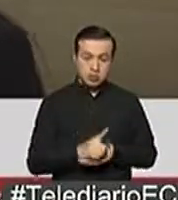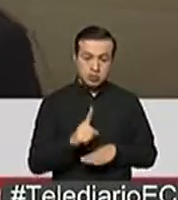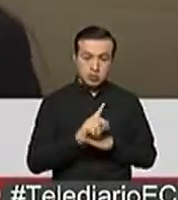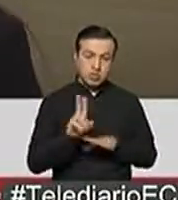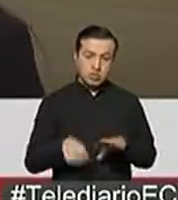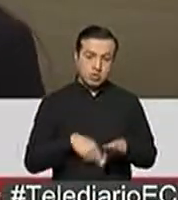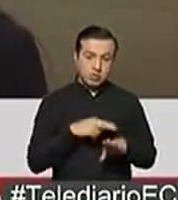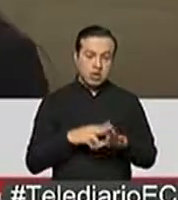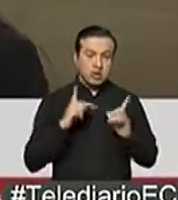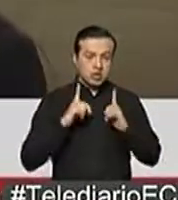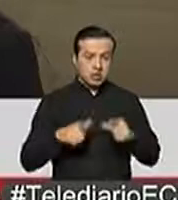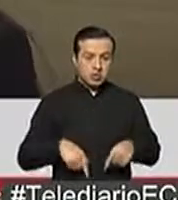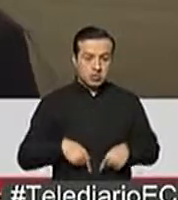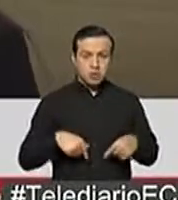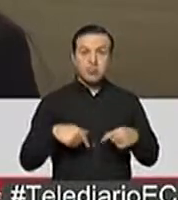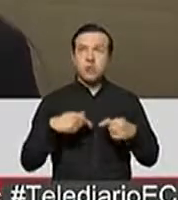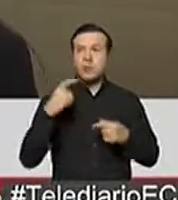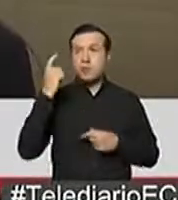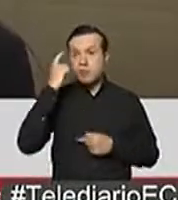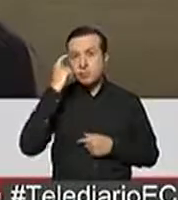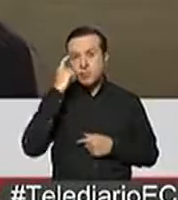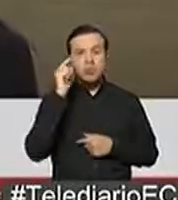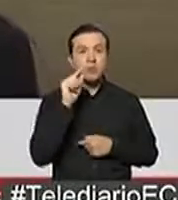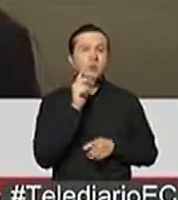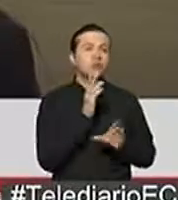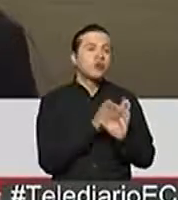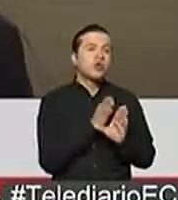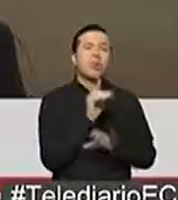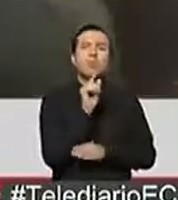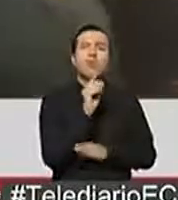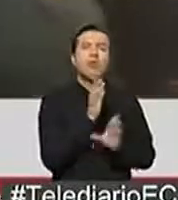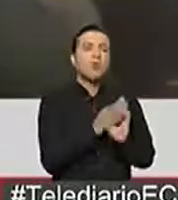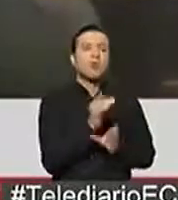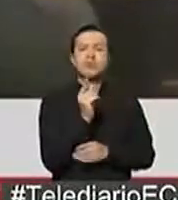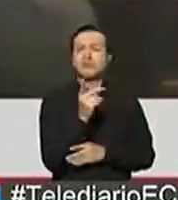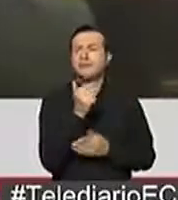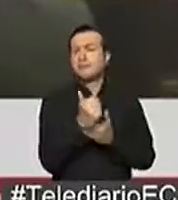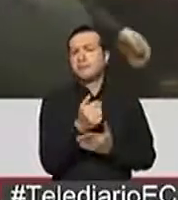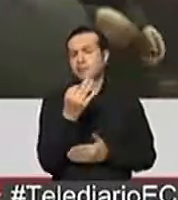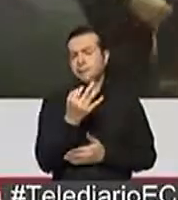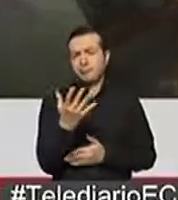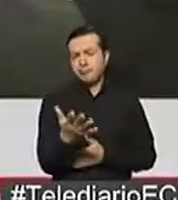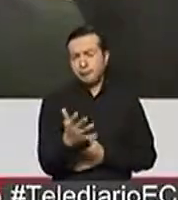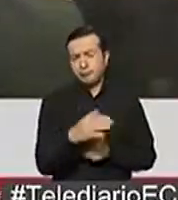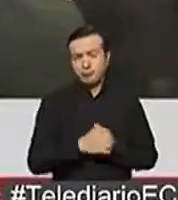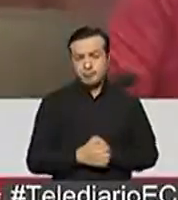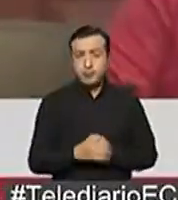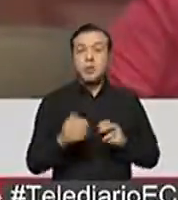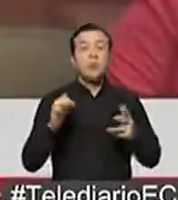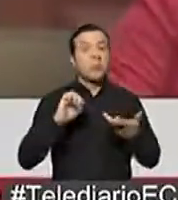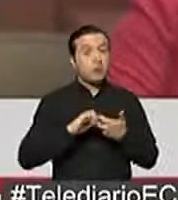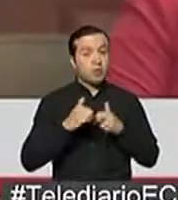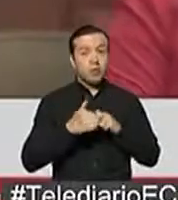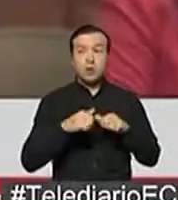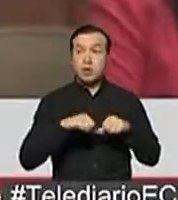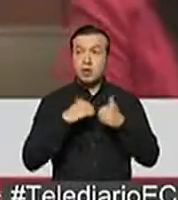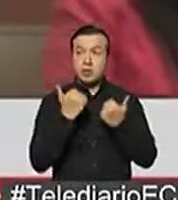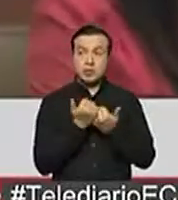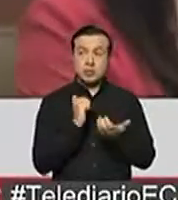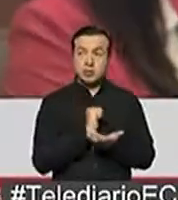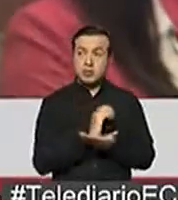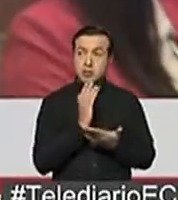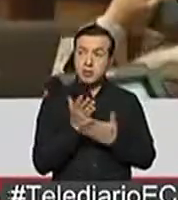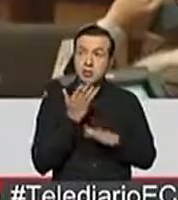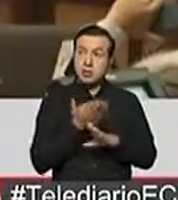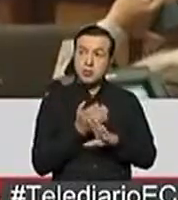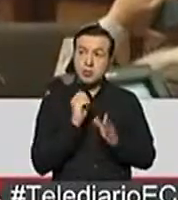Salud Mental insuficiente, con pocos psicólogos a nivel nacional. Para enfrentar esta problemática, en la Asamblea Nacional se presentó